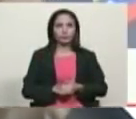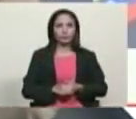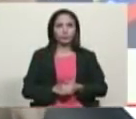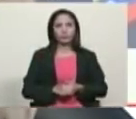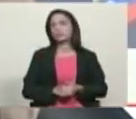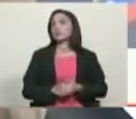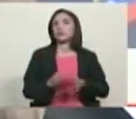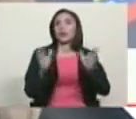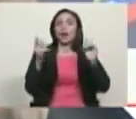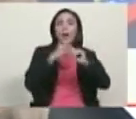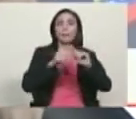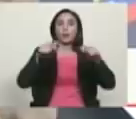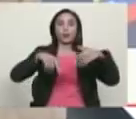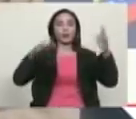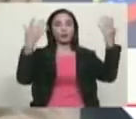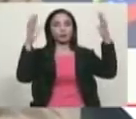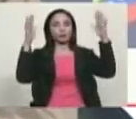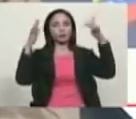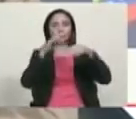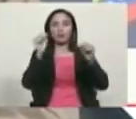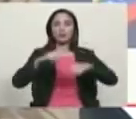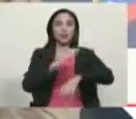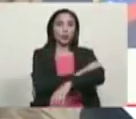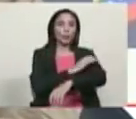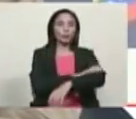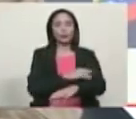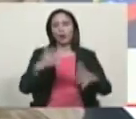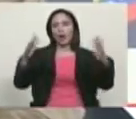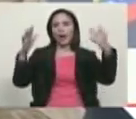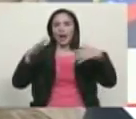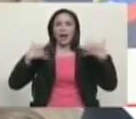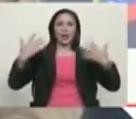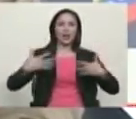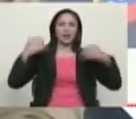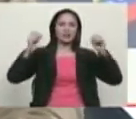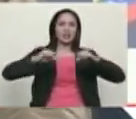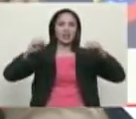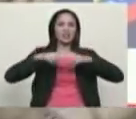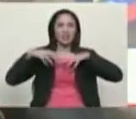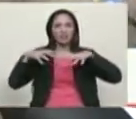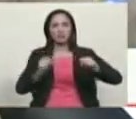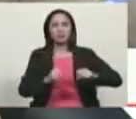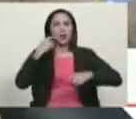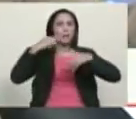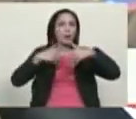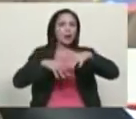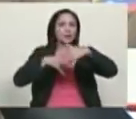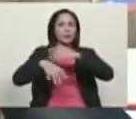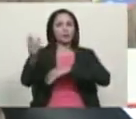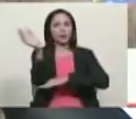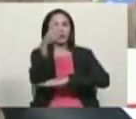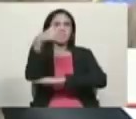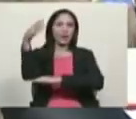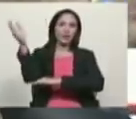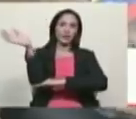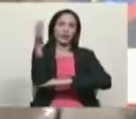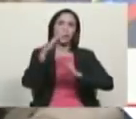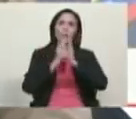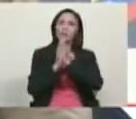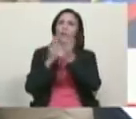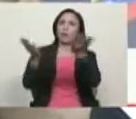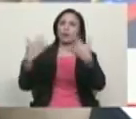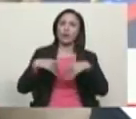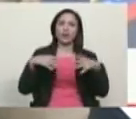Ah, pero aquí la aplaude la derecha golpista y salen a marchar con la bandera gringa a pedir